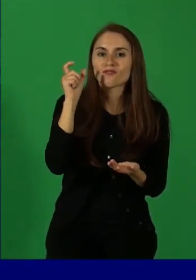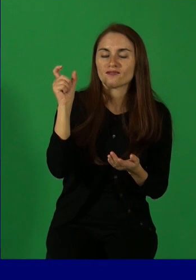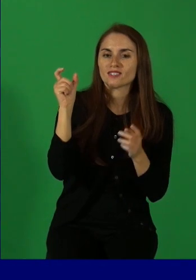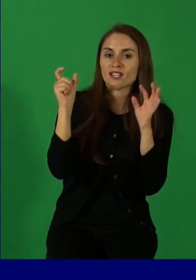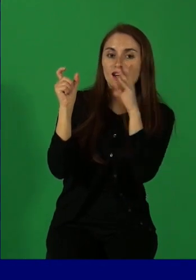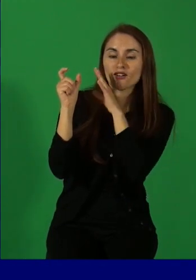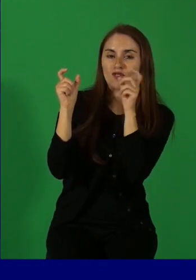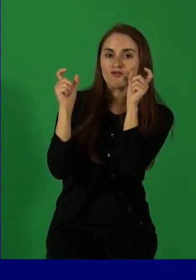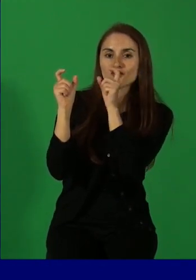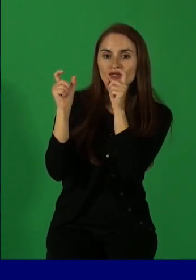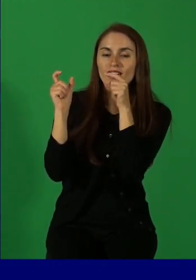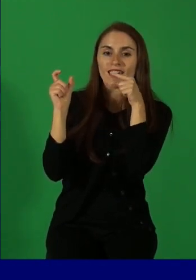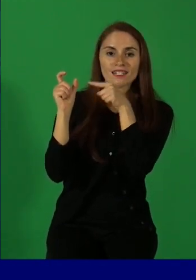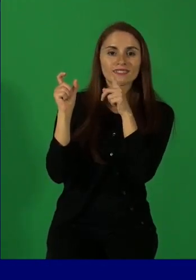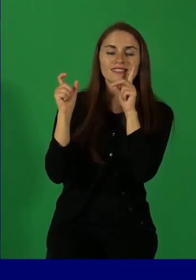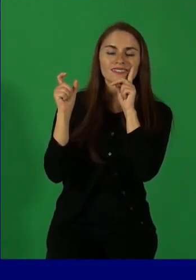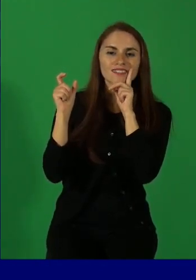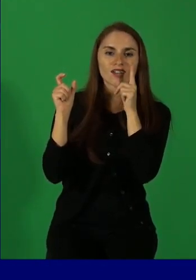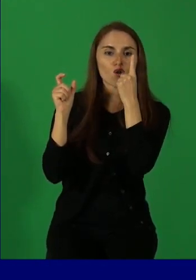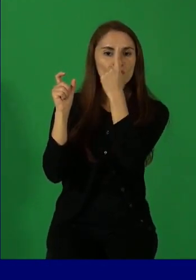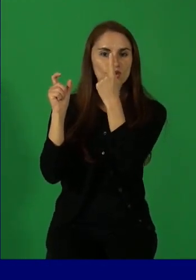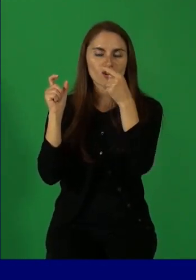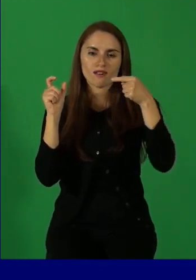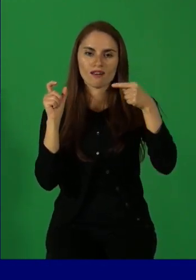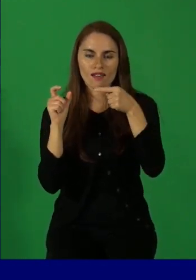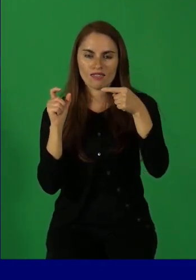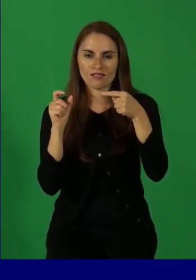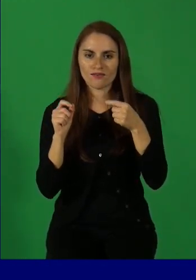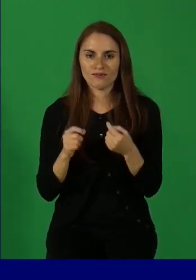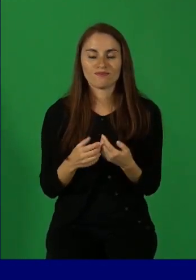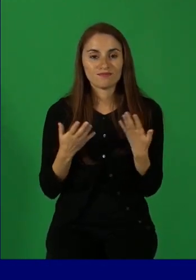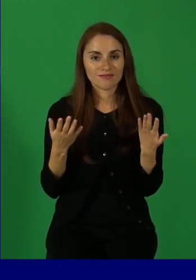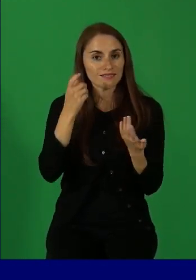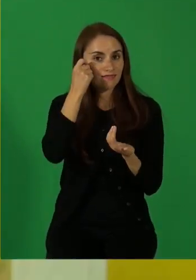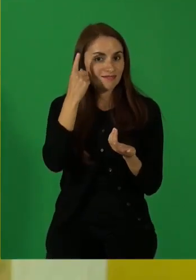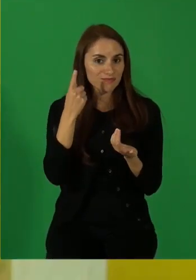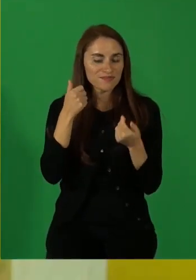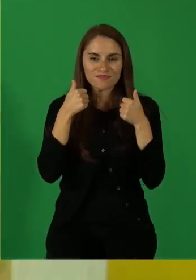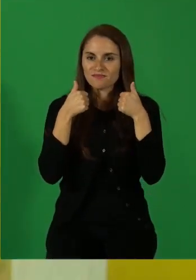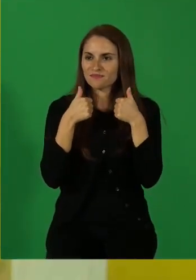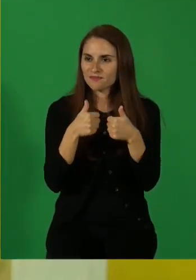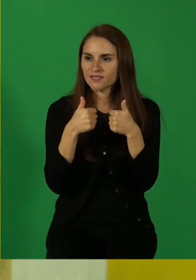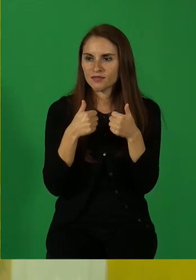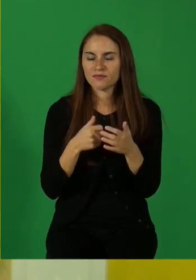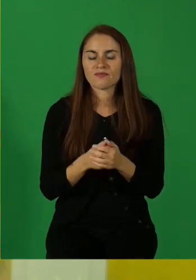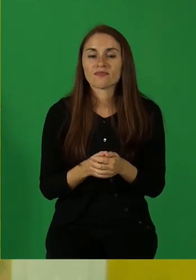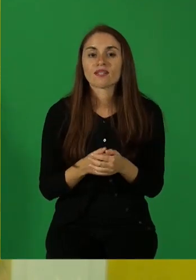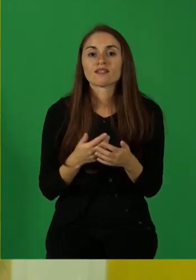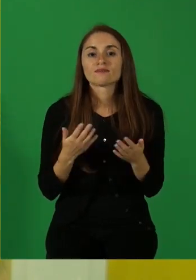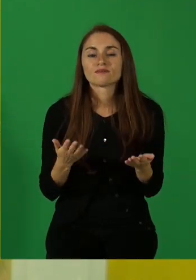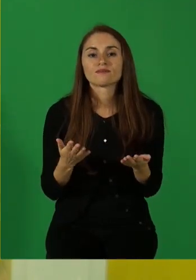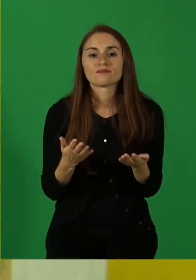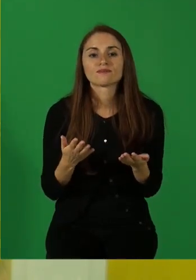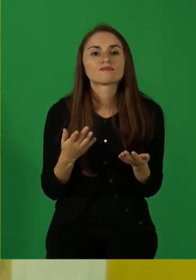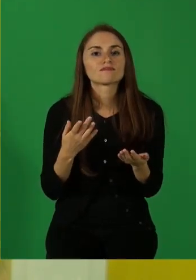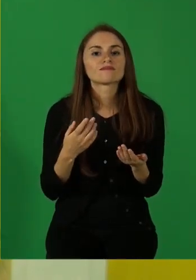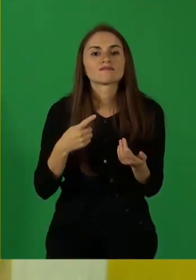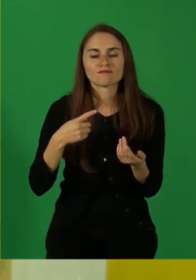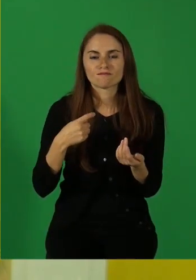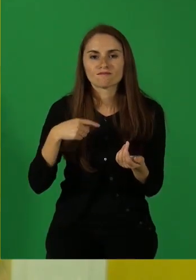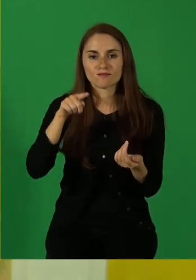ficha roja era la que tenía el 1 negativo. ¿Te das cuenta? Entonces, a partir de esto,